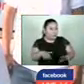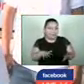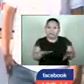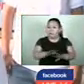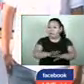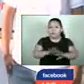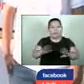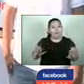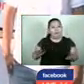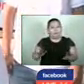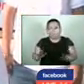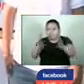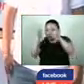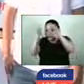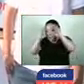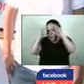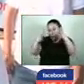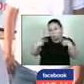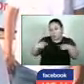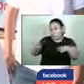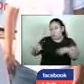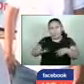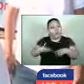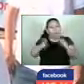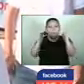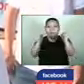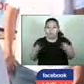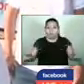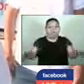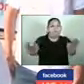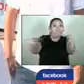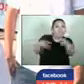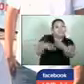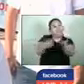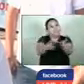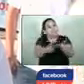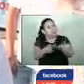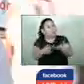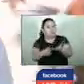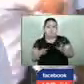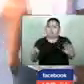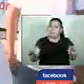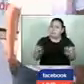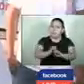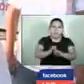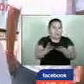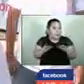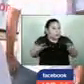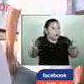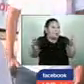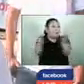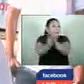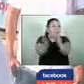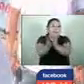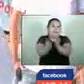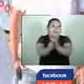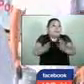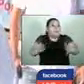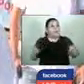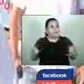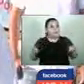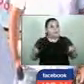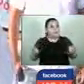hemos sido escuchados, no nos hemos podido sentar con los magistrados, no se ha podido resolver las diferentes problemáticas.